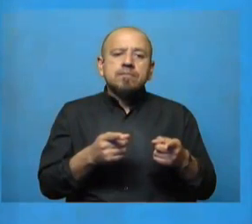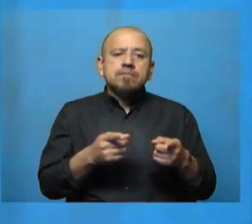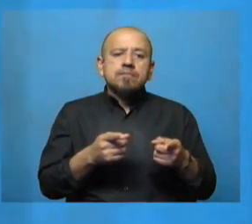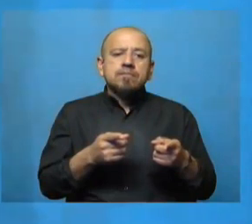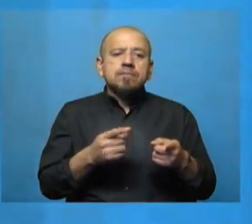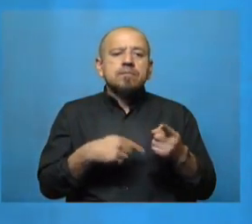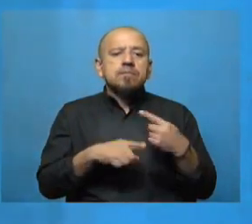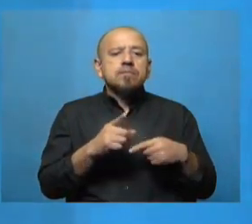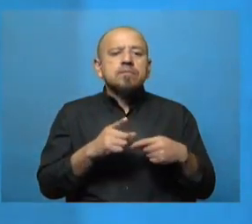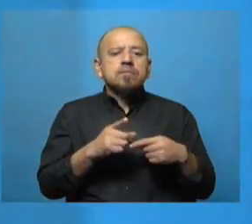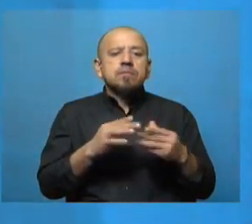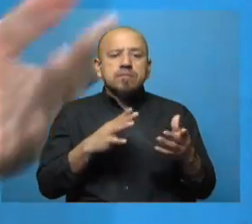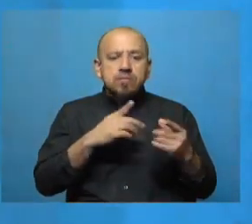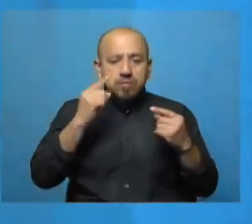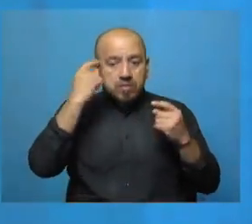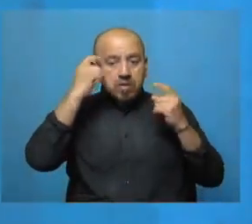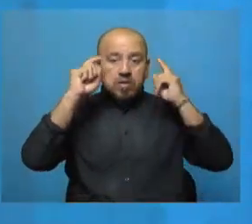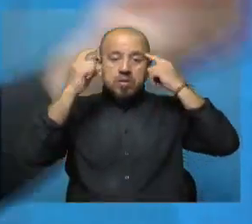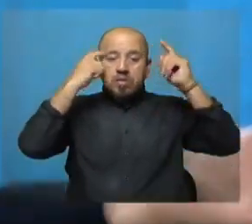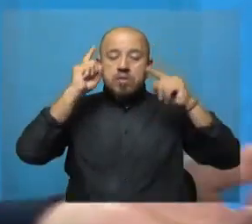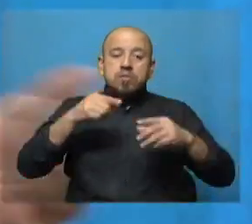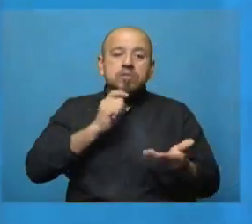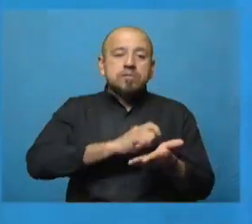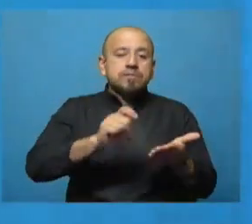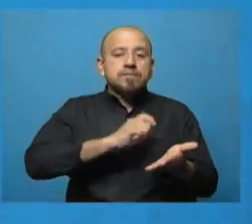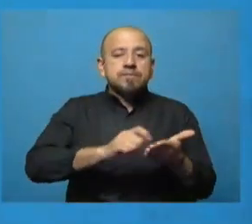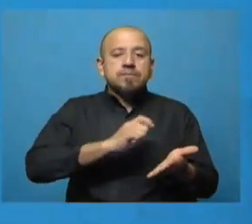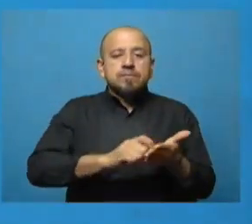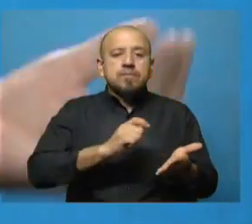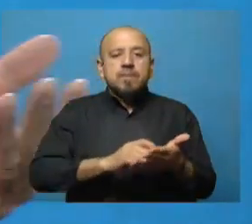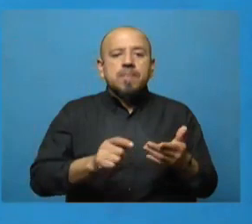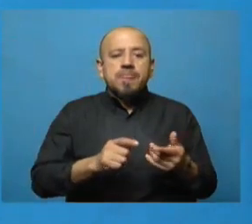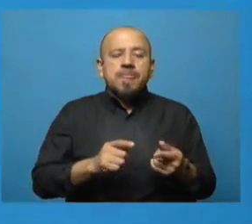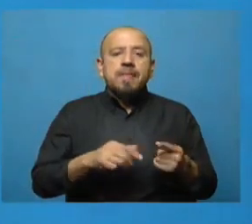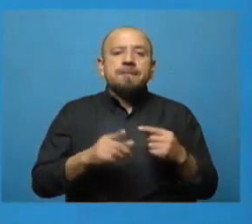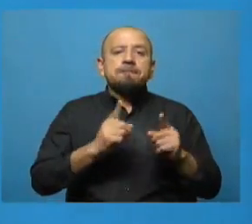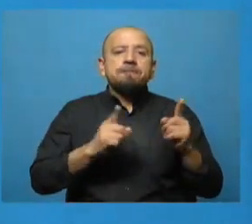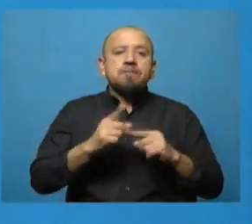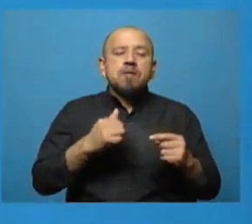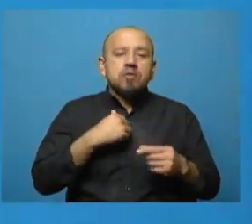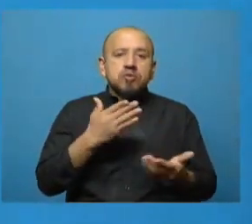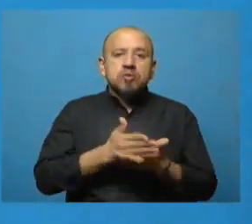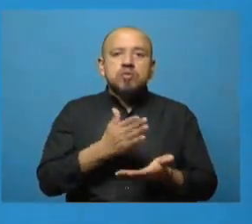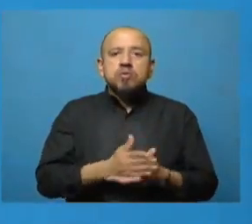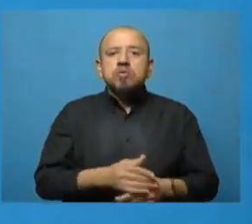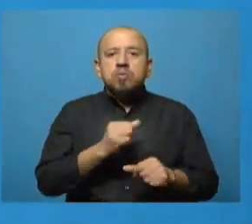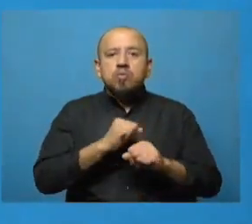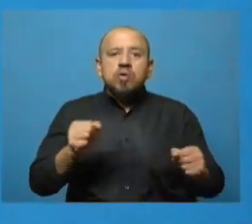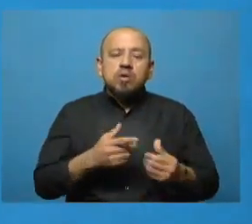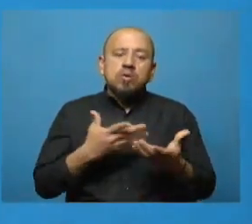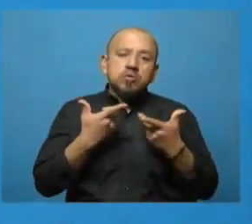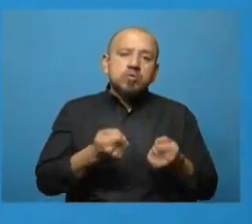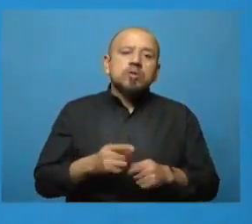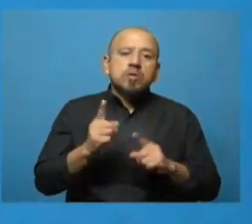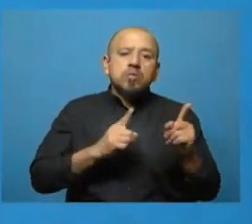por supuesto con la creativo con quien con quien escriba la letra en algunos casos en algún caso en algún caso yo colabore puedo colaborar con alguna